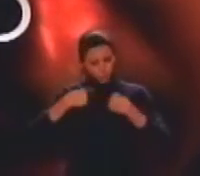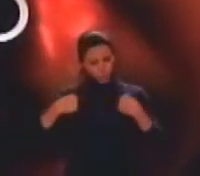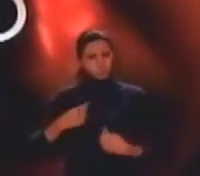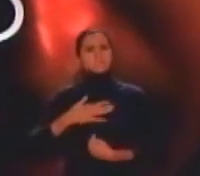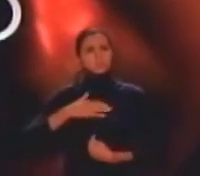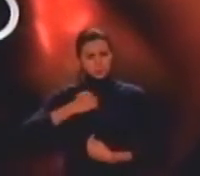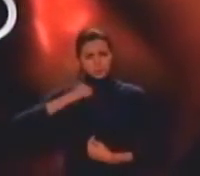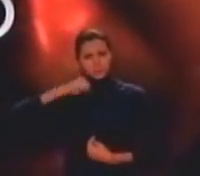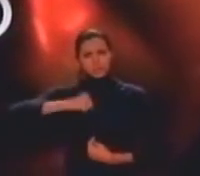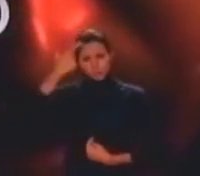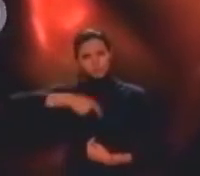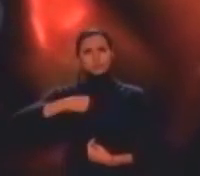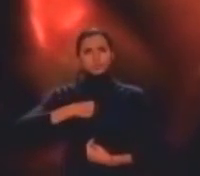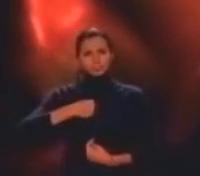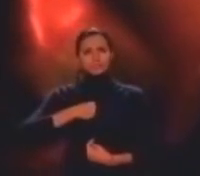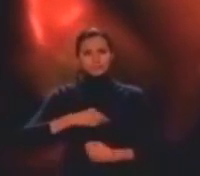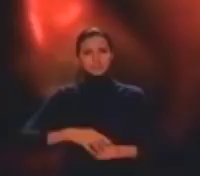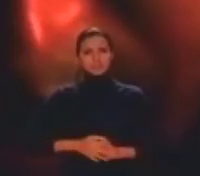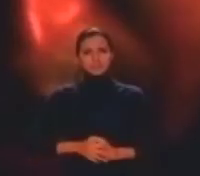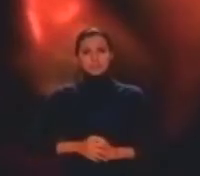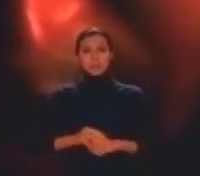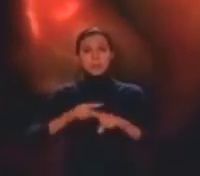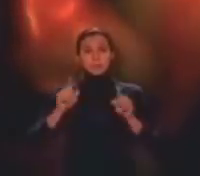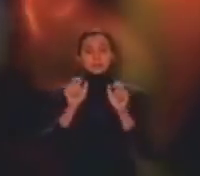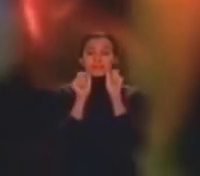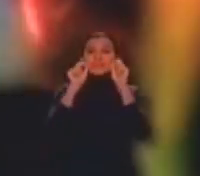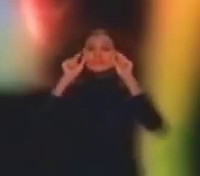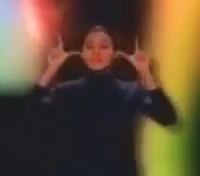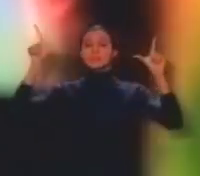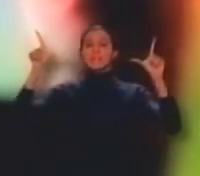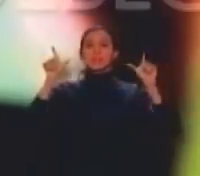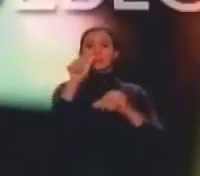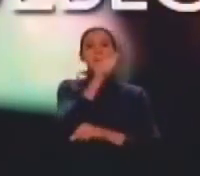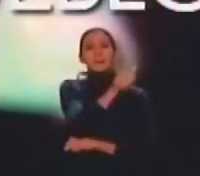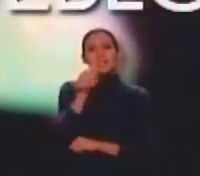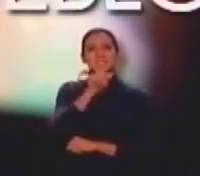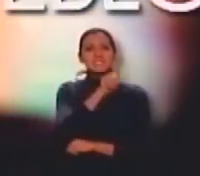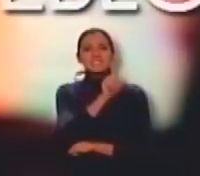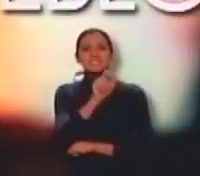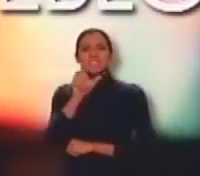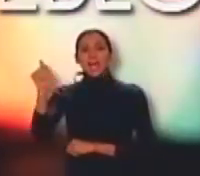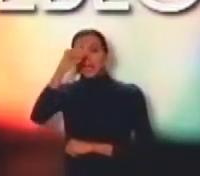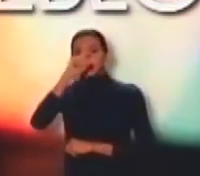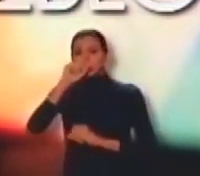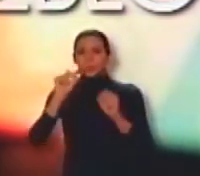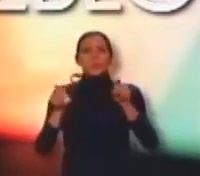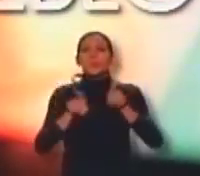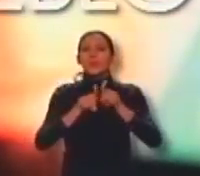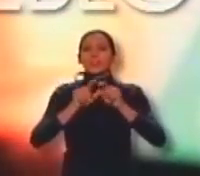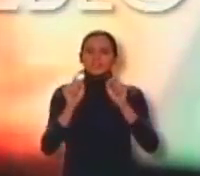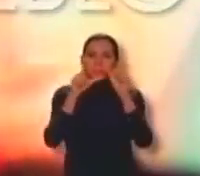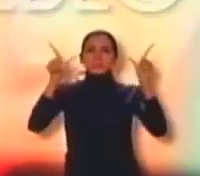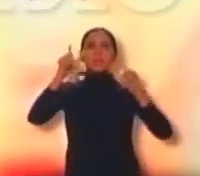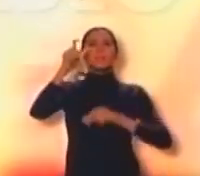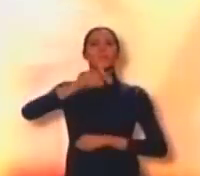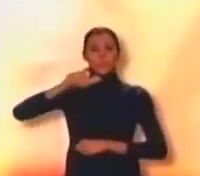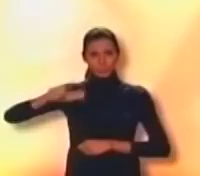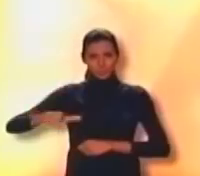corazón: sí, soy yo, pero despierto cada 100 años cuando despierta el pueblo.